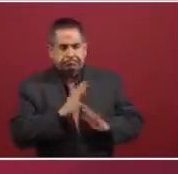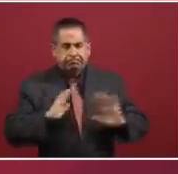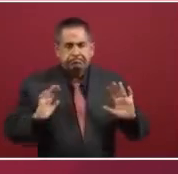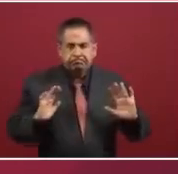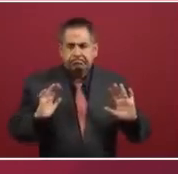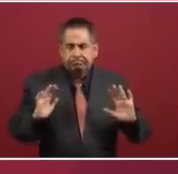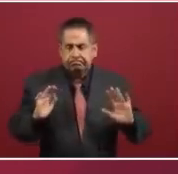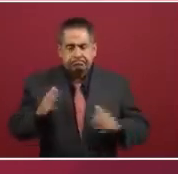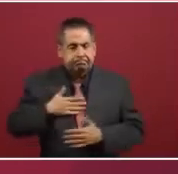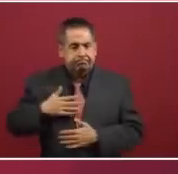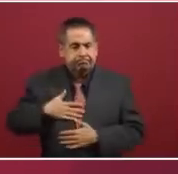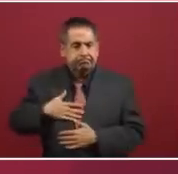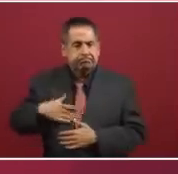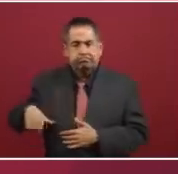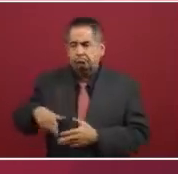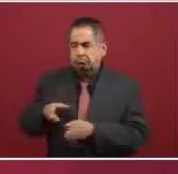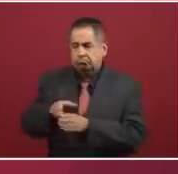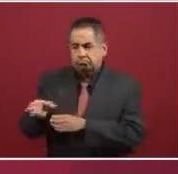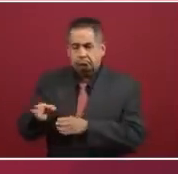para